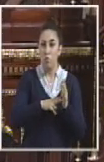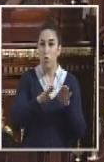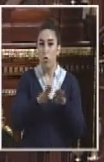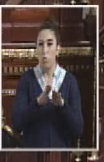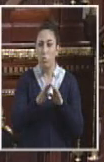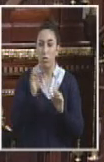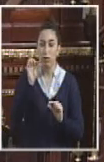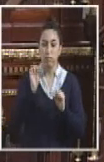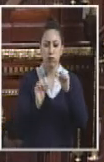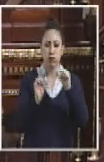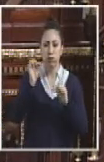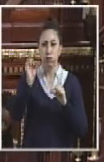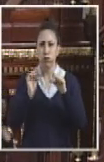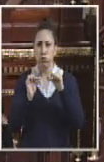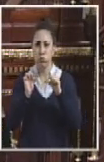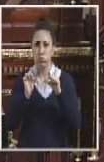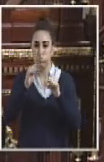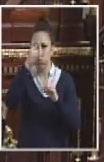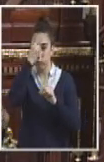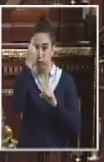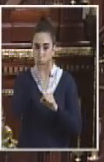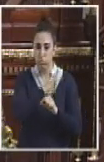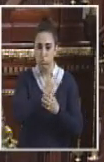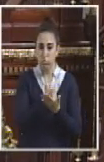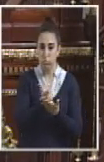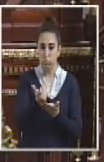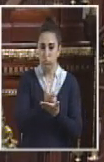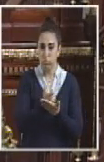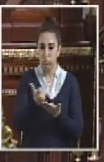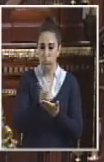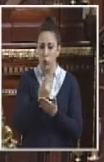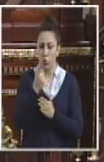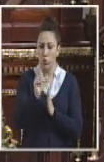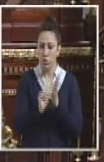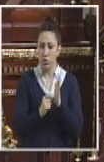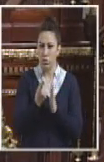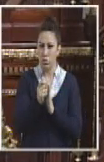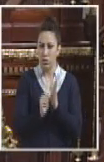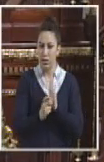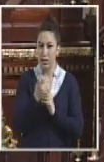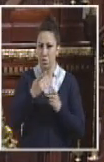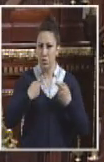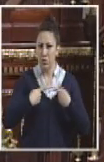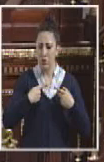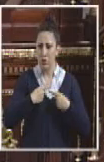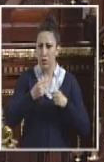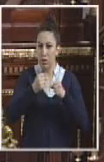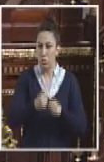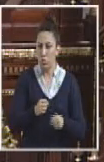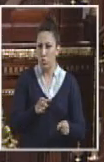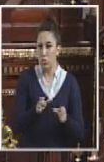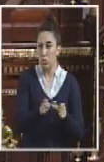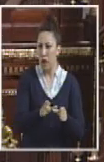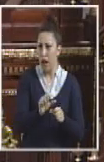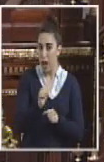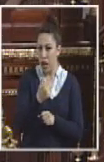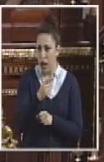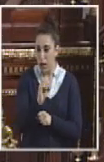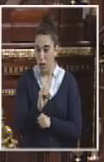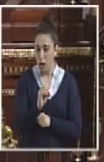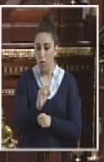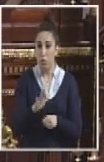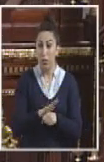monto económico a entregar mensualmente al beneficiario, toda vez que la unidad de cuenta del